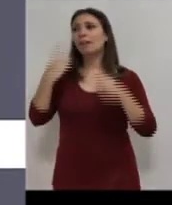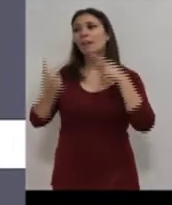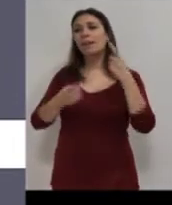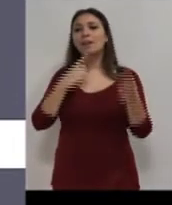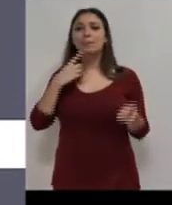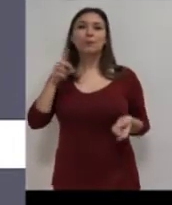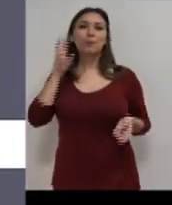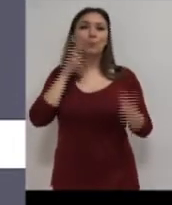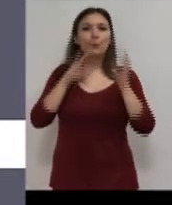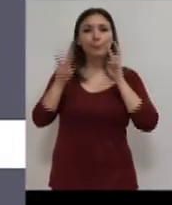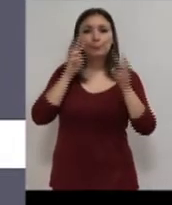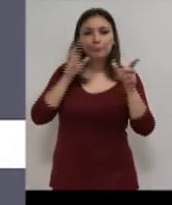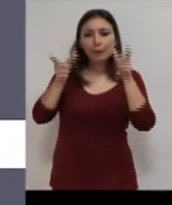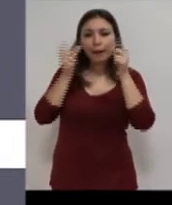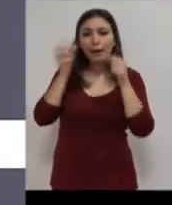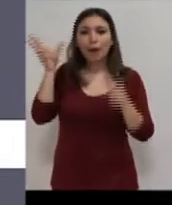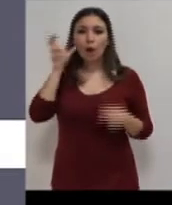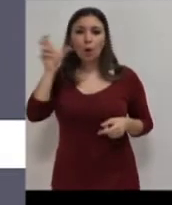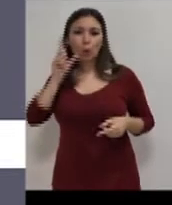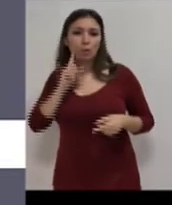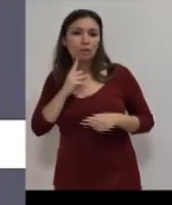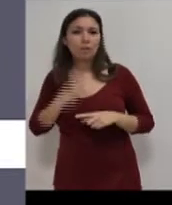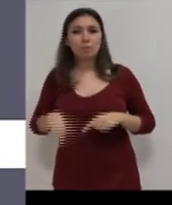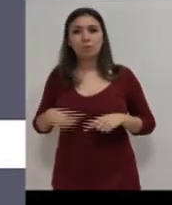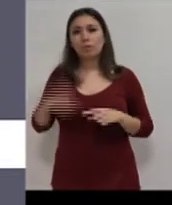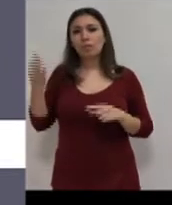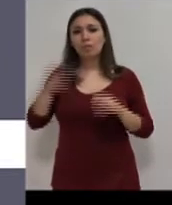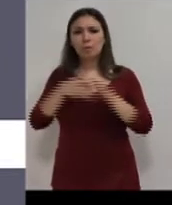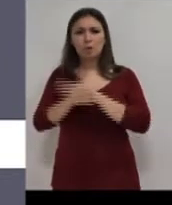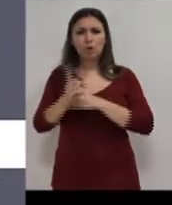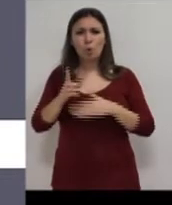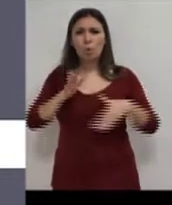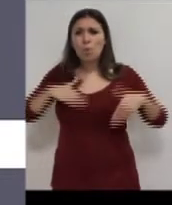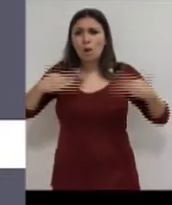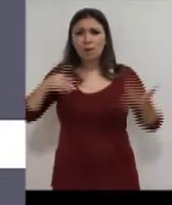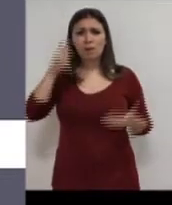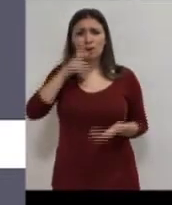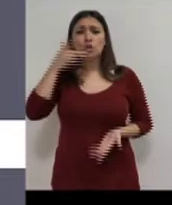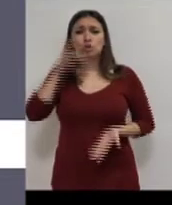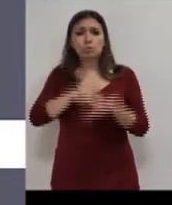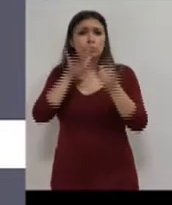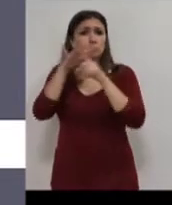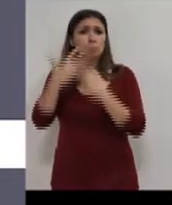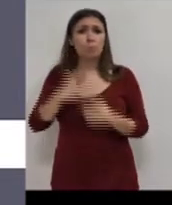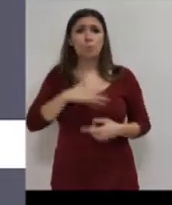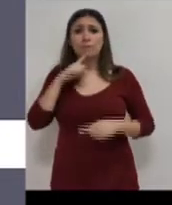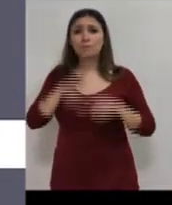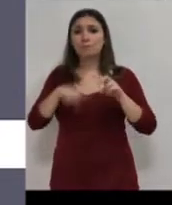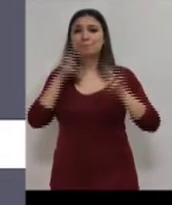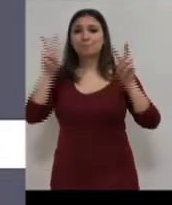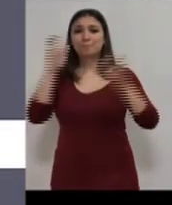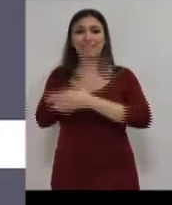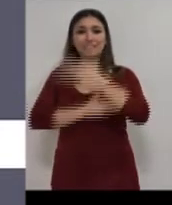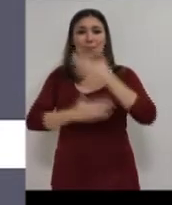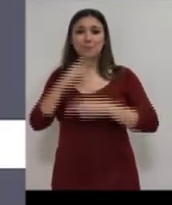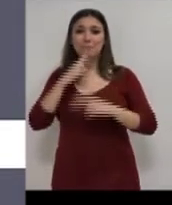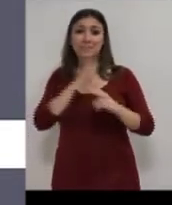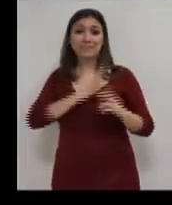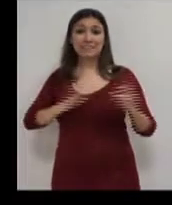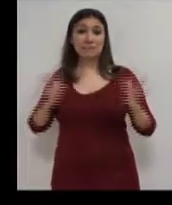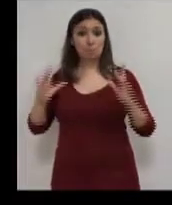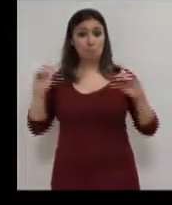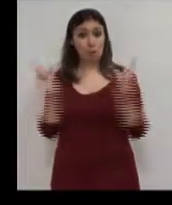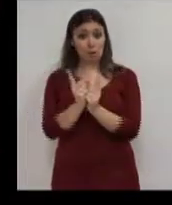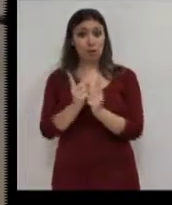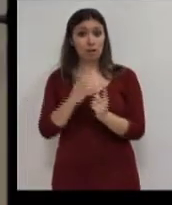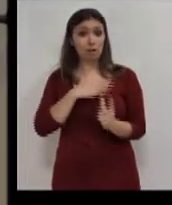los sentidos, no puede ser visual, auditiva, es realmente todos podemos estar en esa